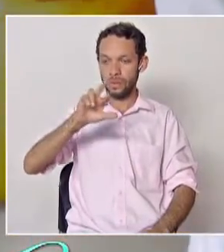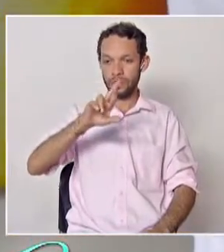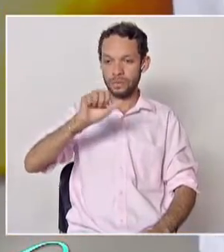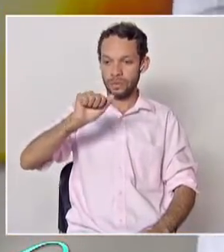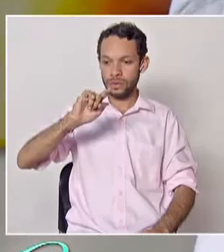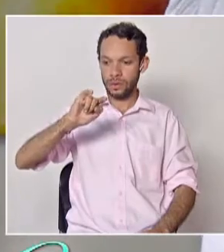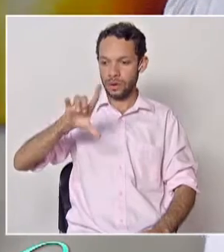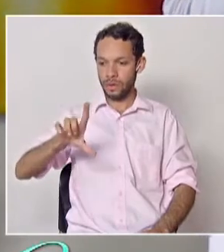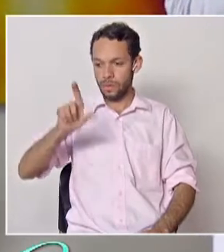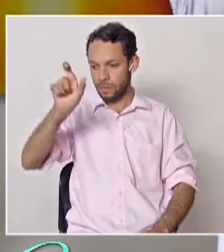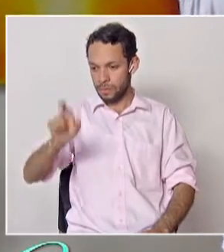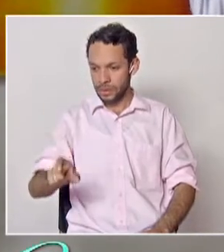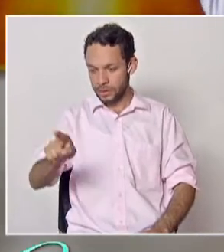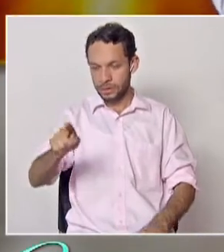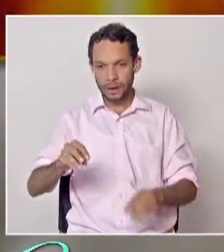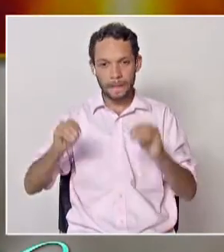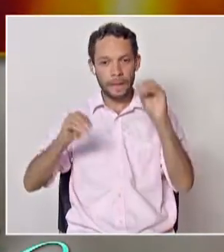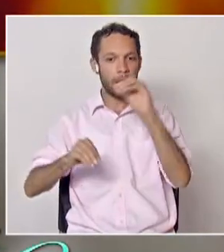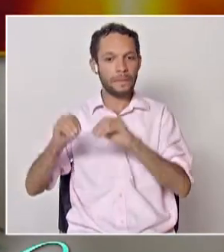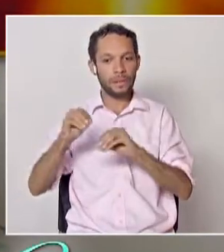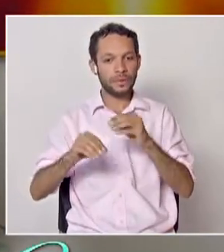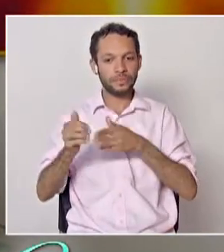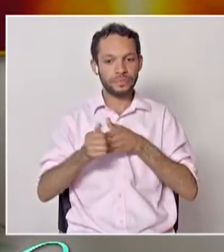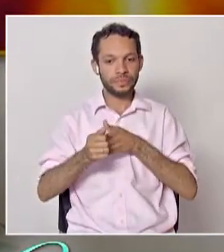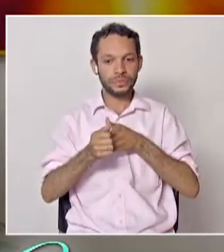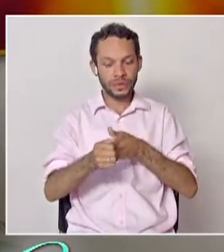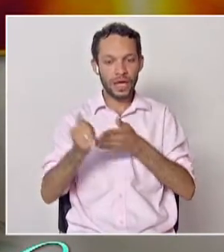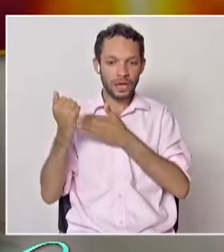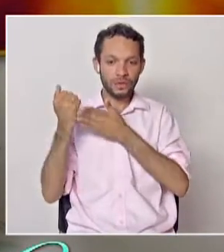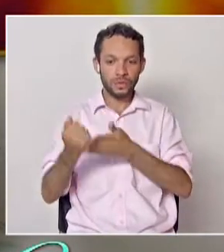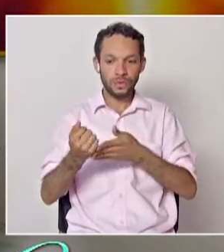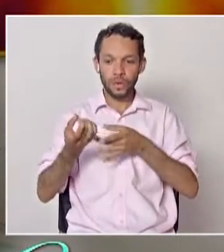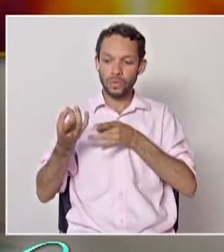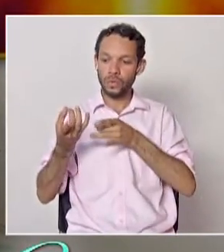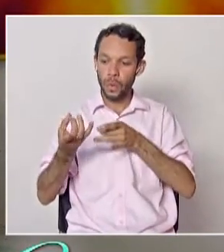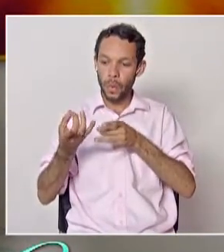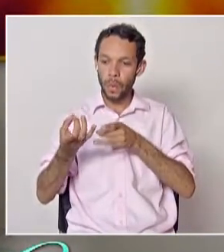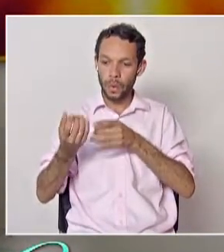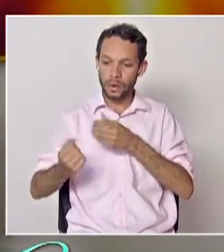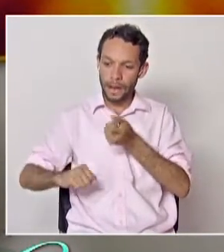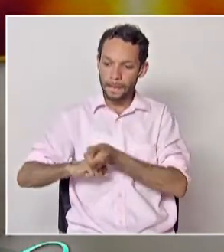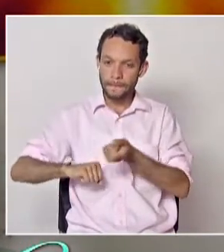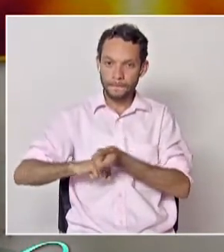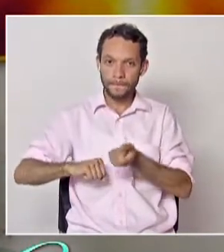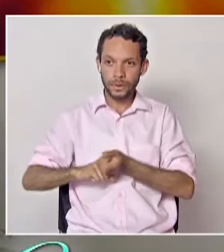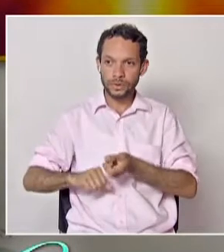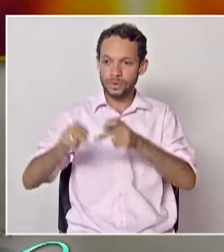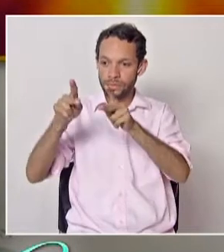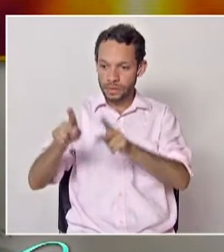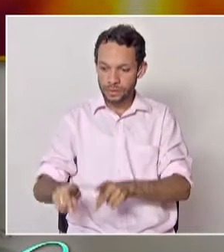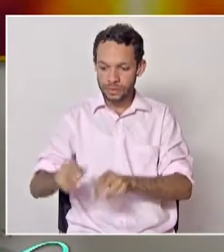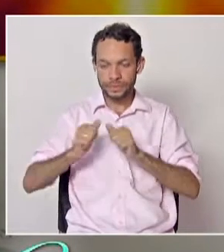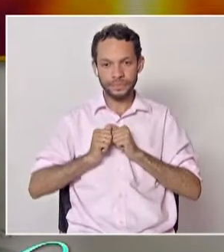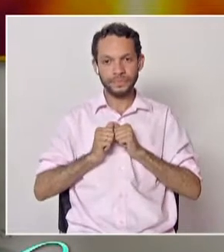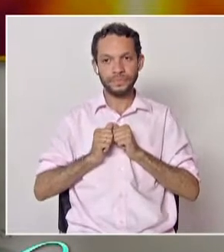es la persona que nos maneja a nosotros el dolor. Y Raúl es una